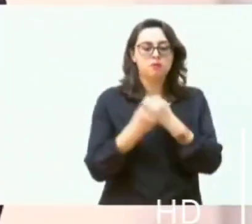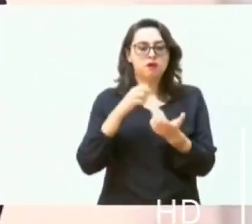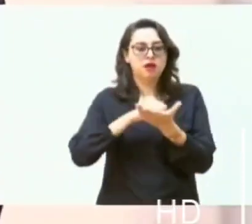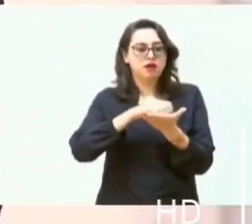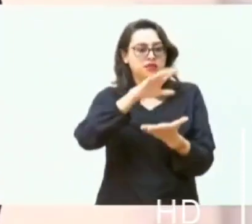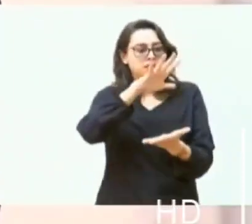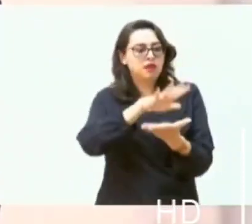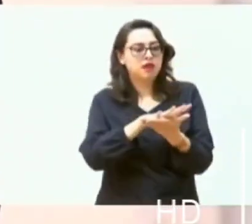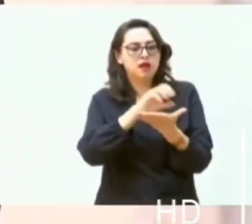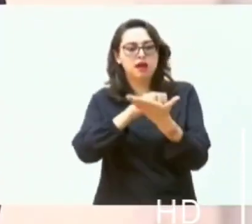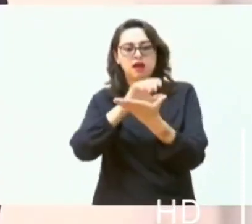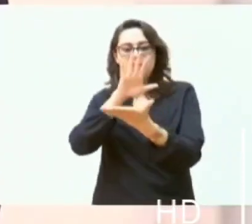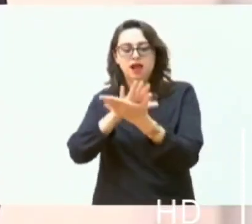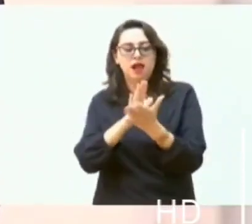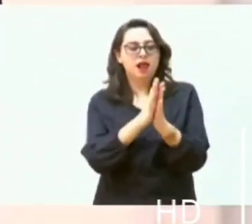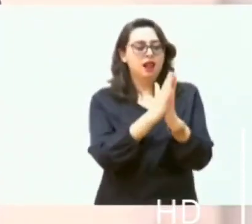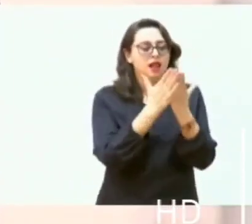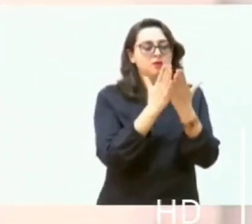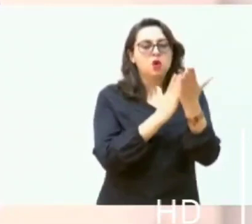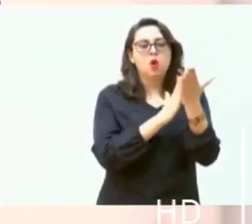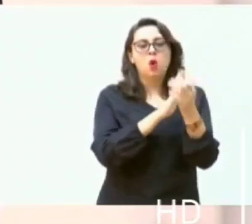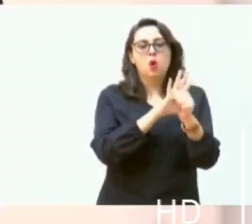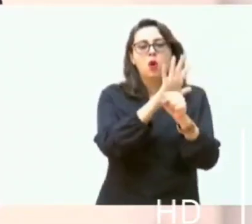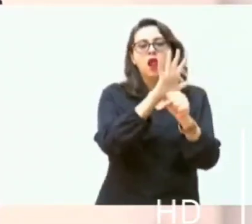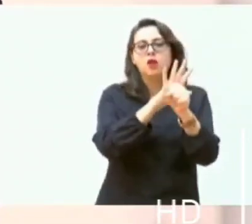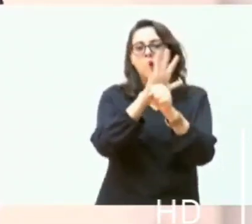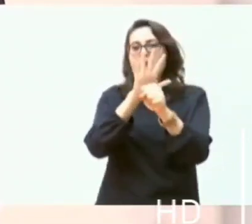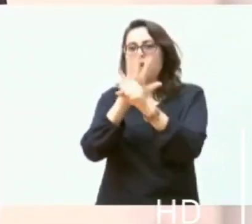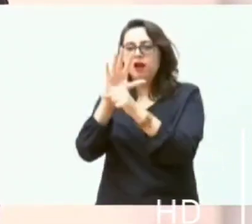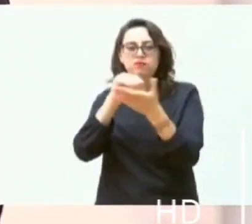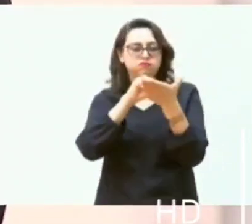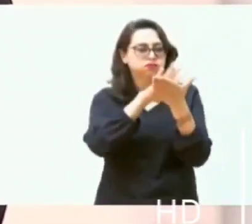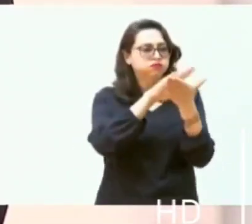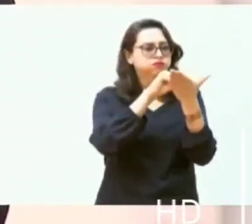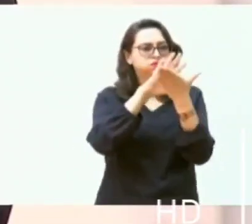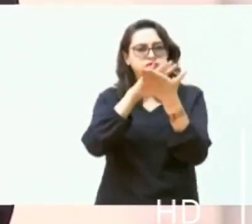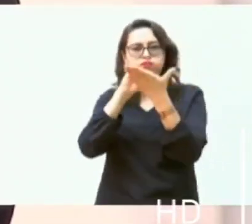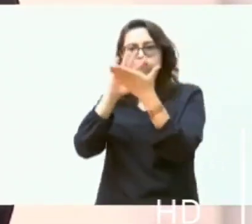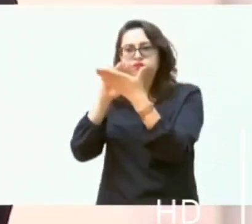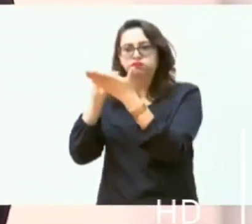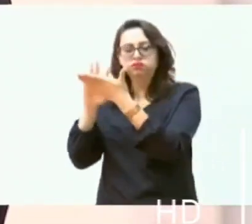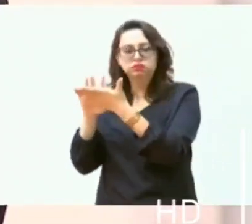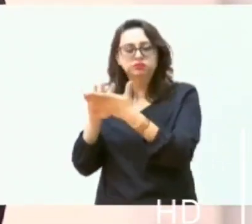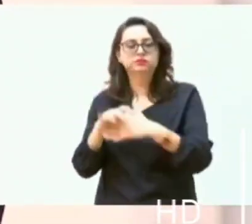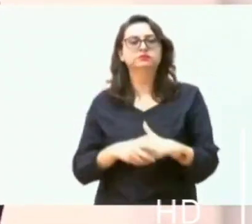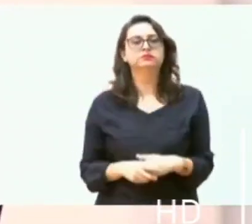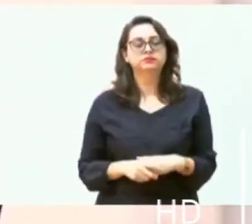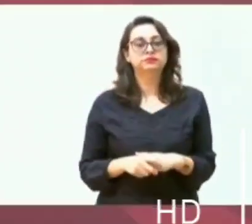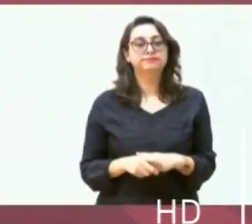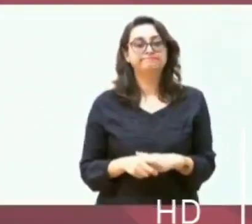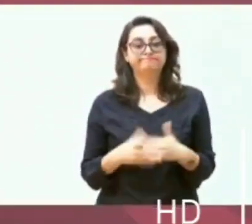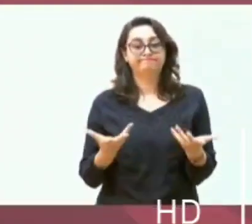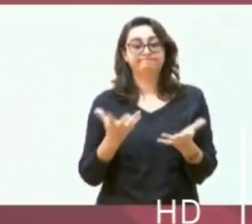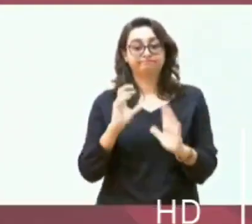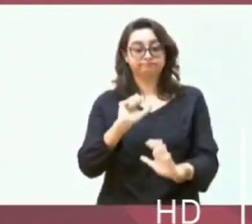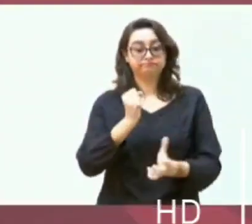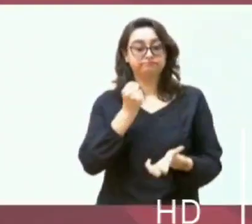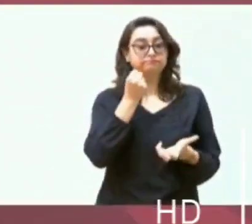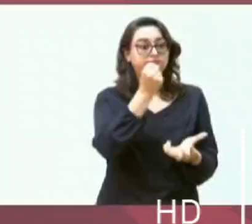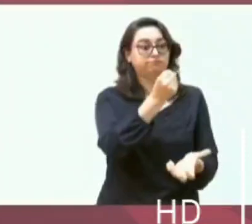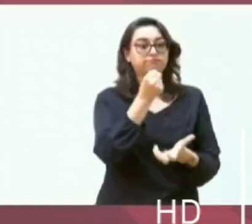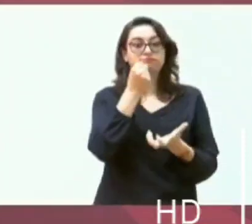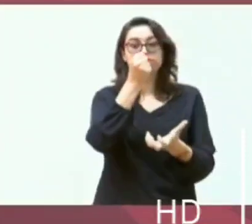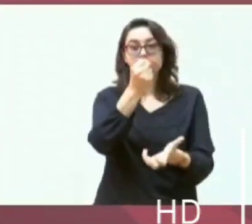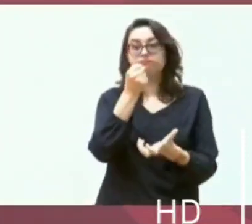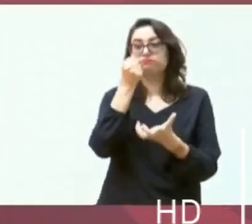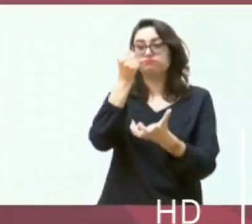identificación y acceso al patrimonio que resguarda. Muchos de los recursos que se han destinado